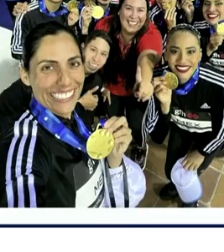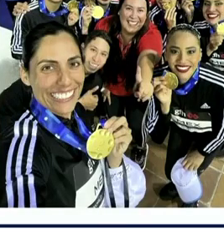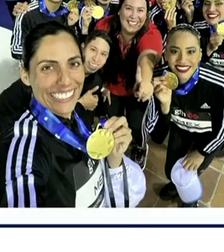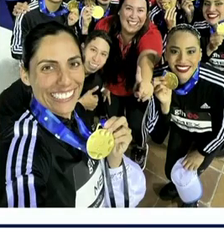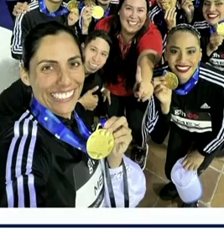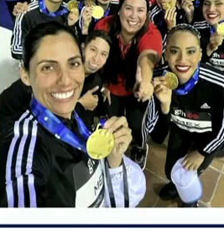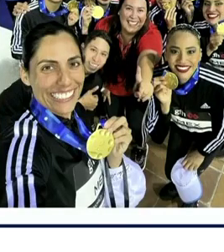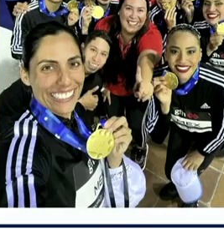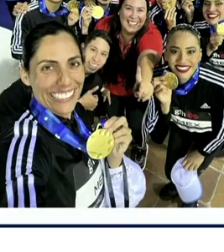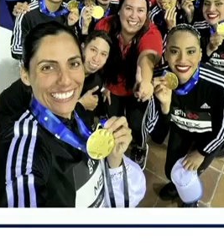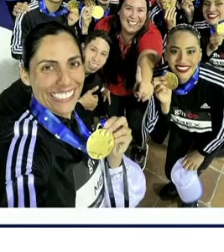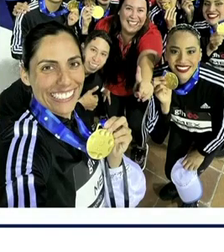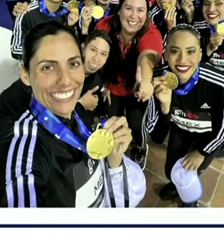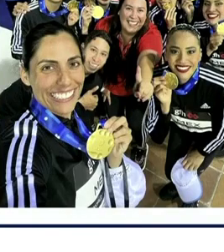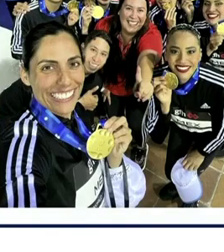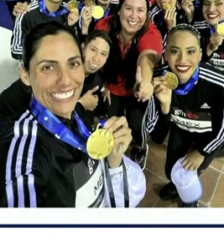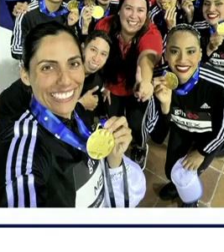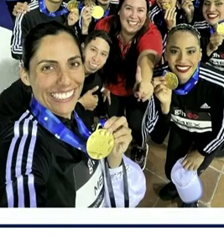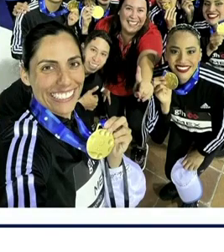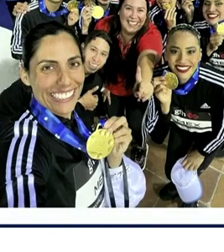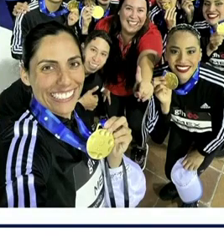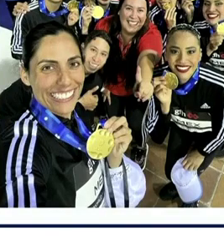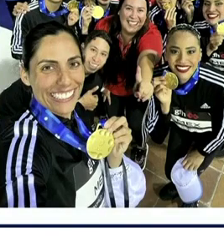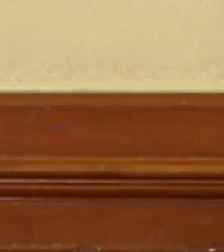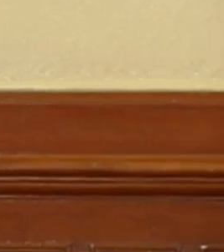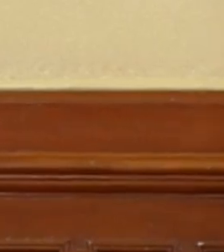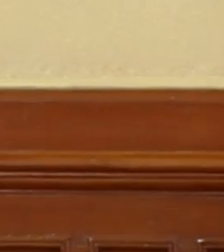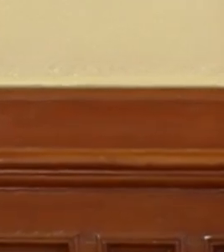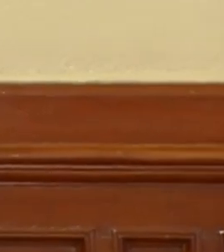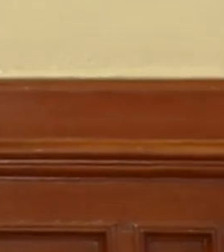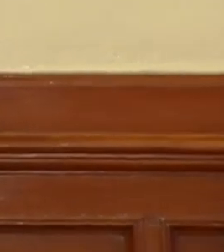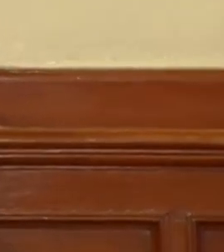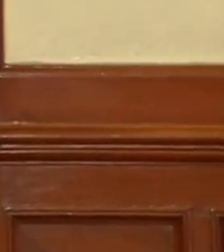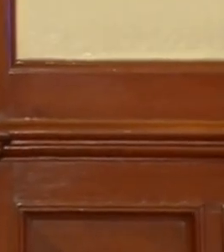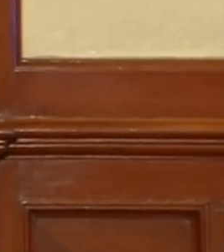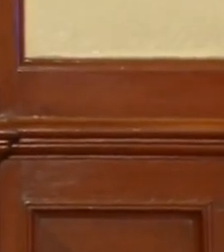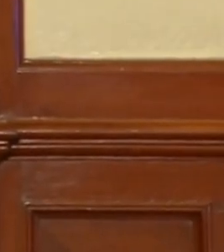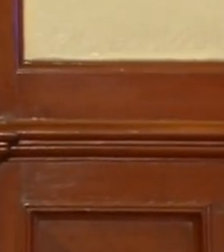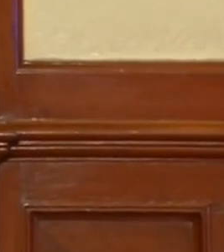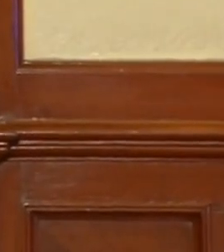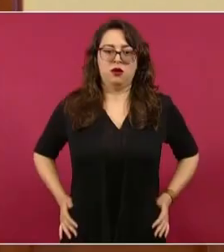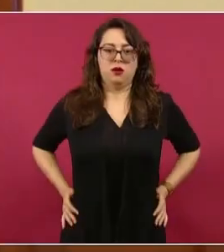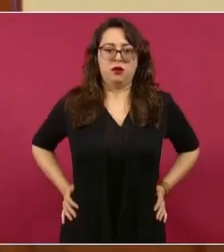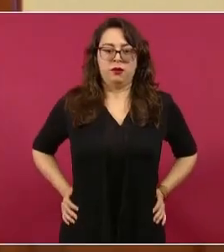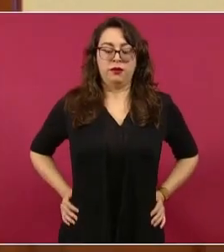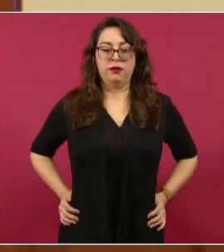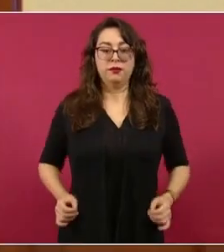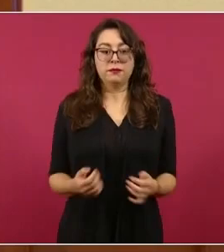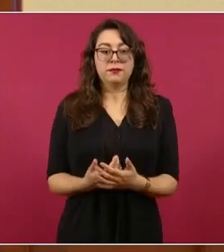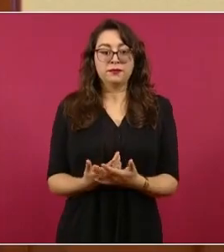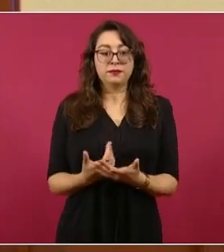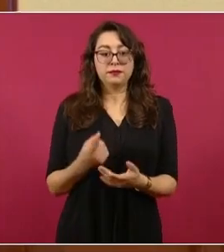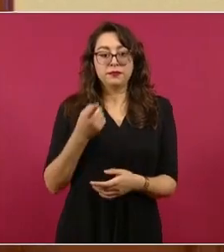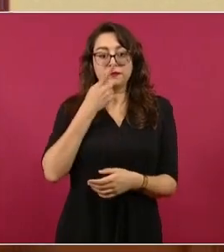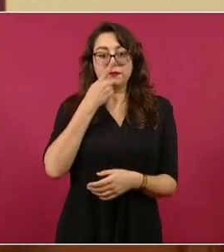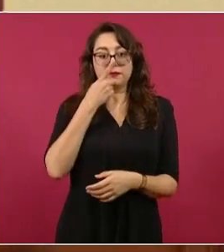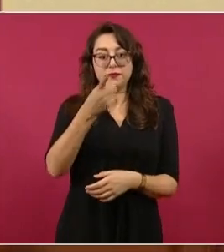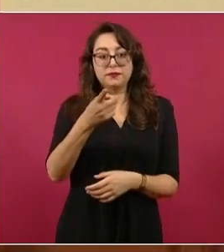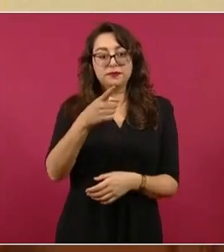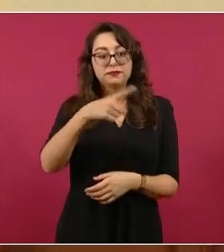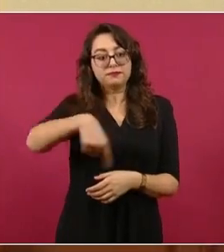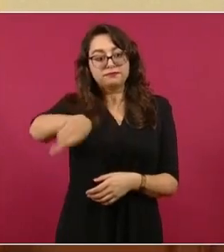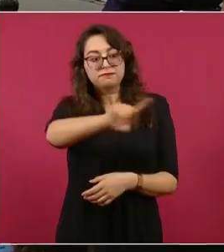También en la nota Universal dice que por los conflictos de la CONADE con la Federación… Sí, que no se les dio recursos, nada